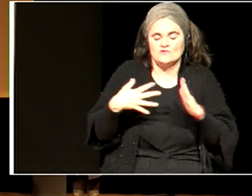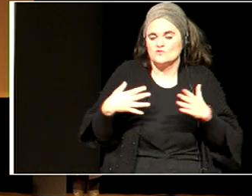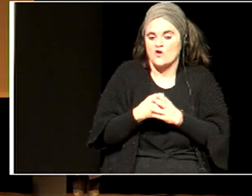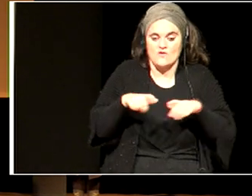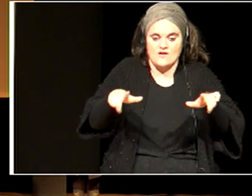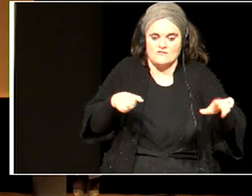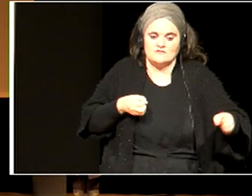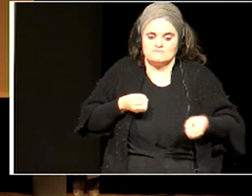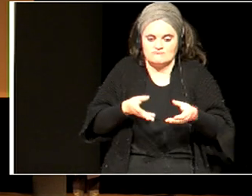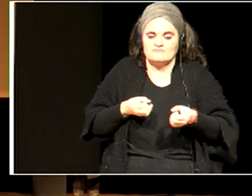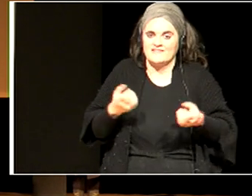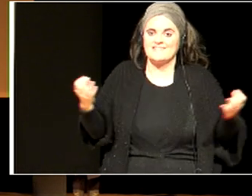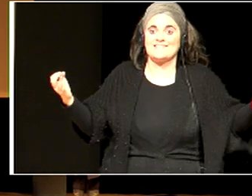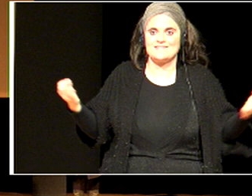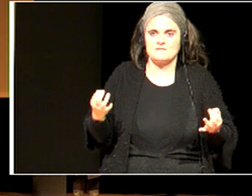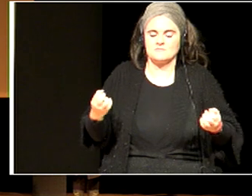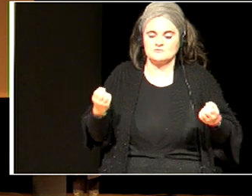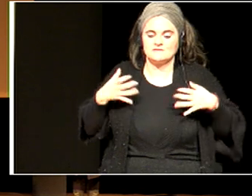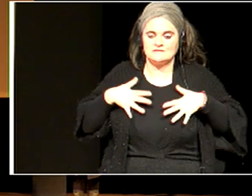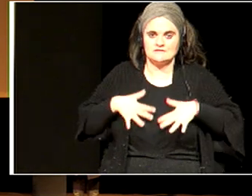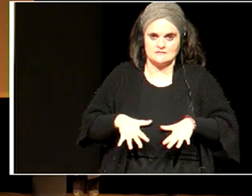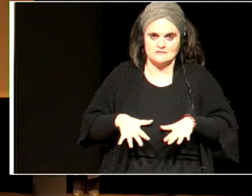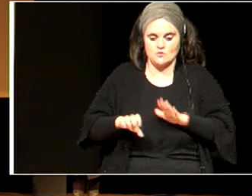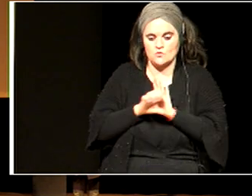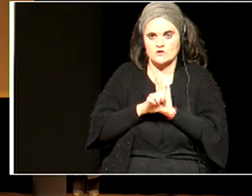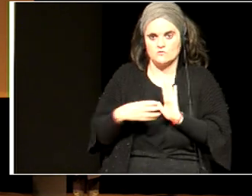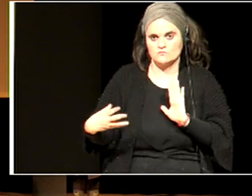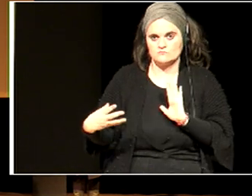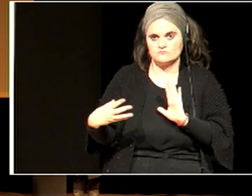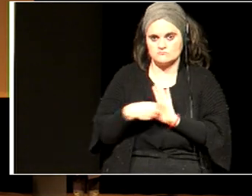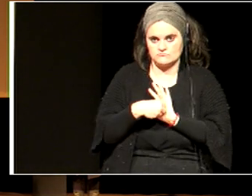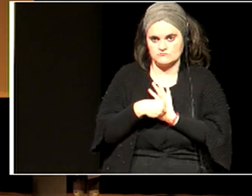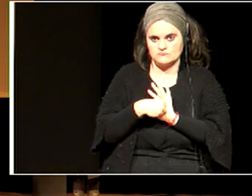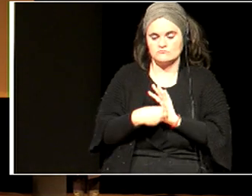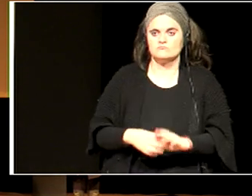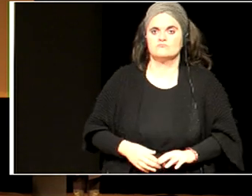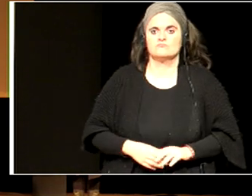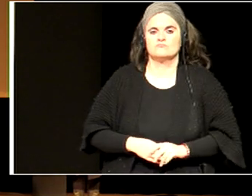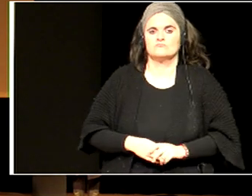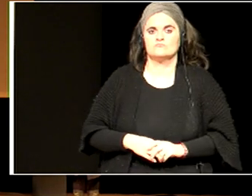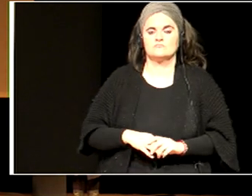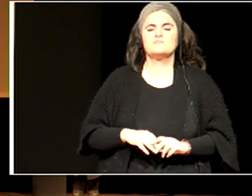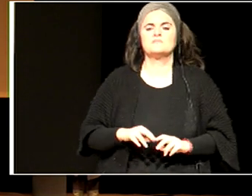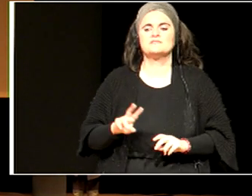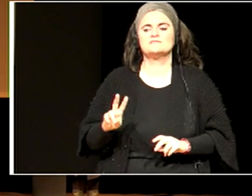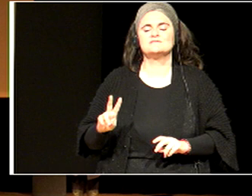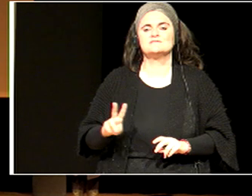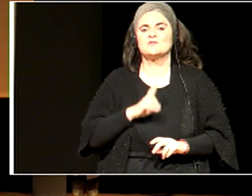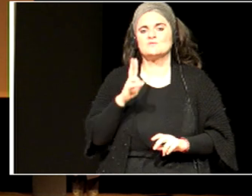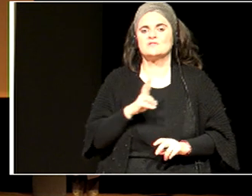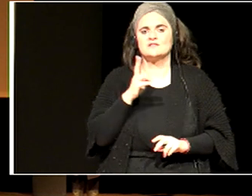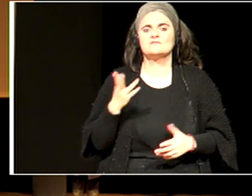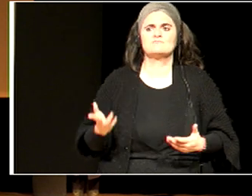integrando lo realmente dentro del currículum y en secundaria en secundaria